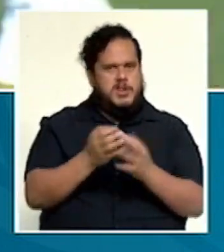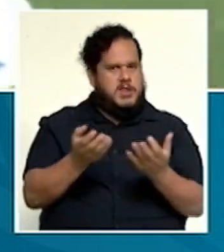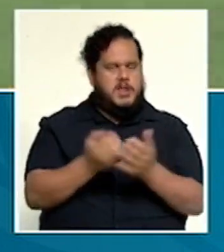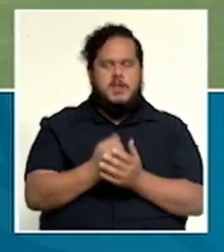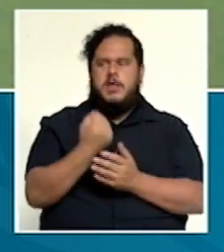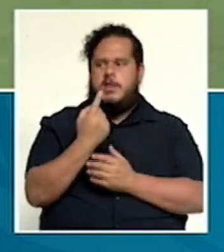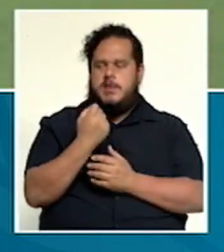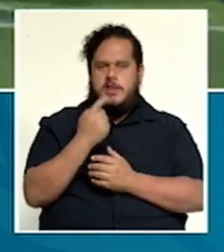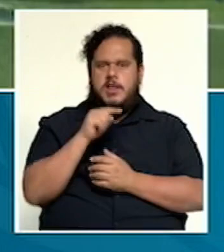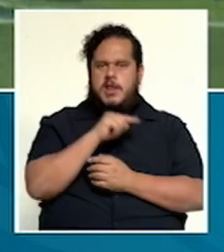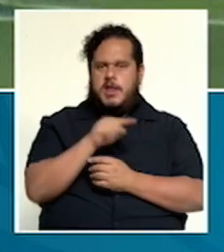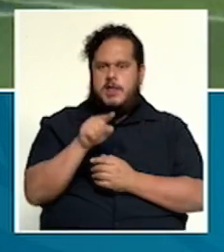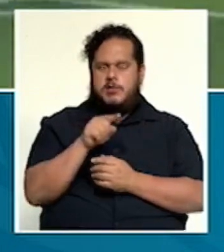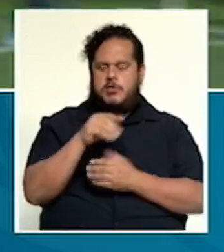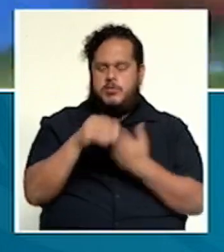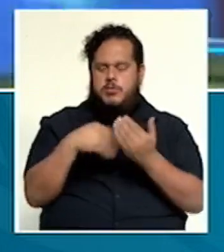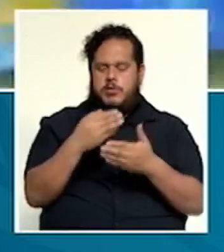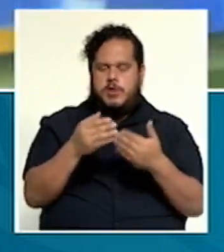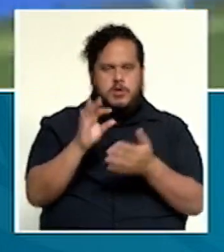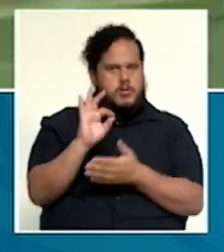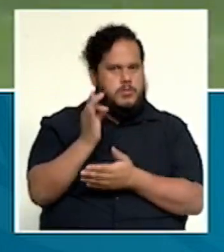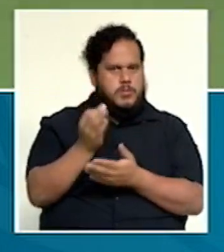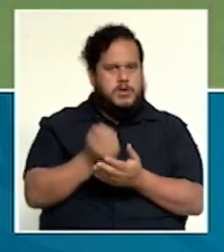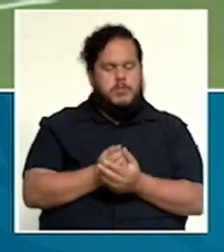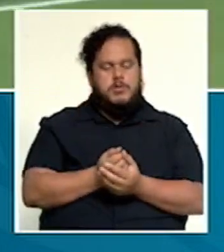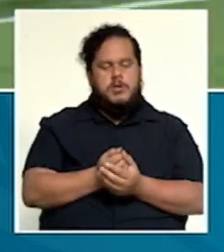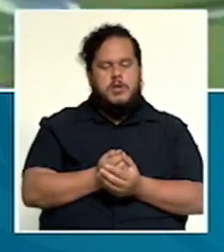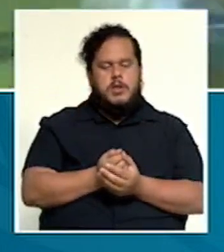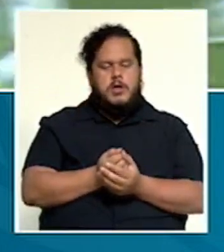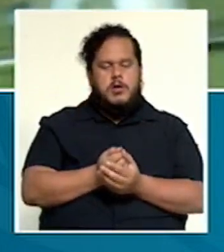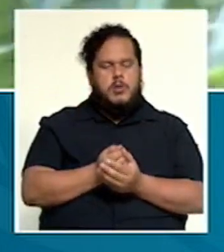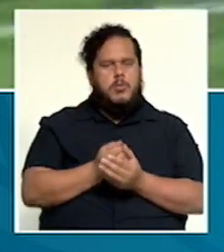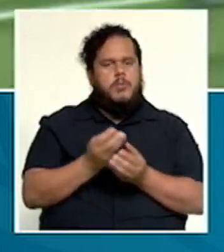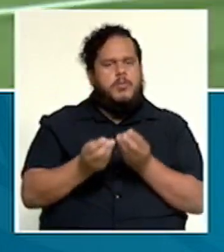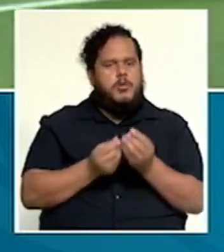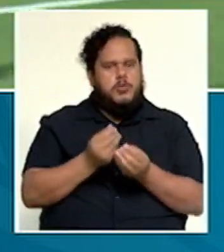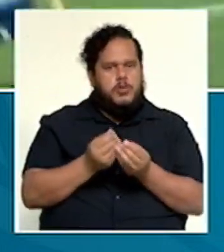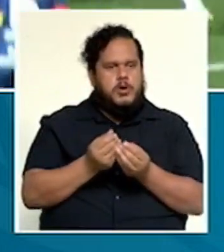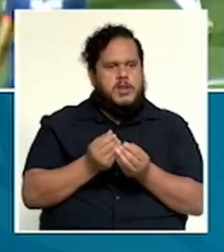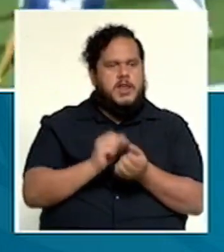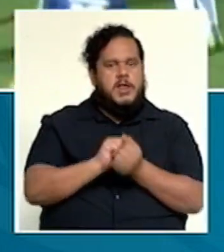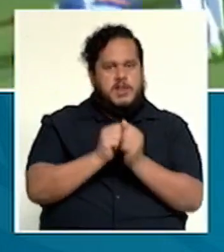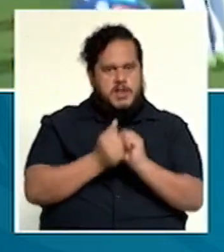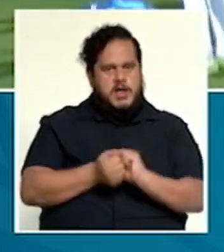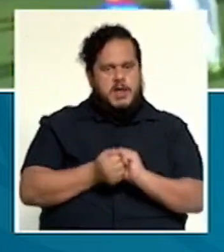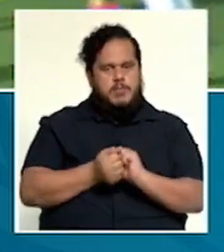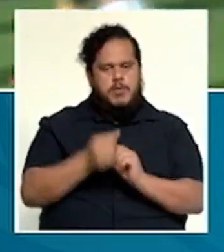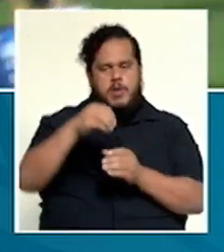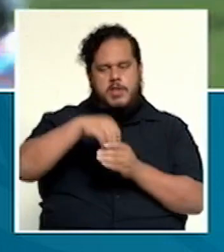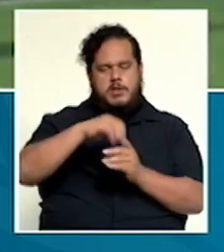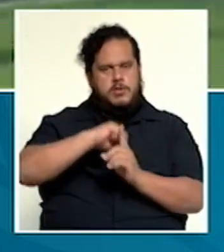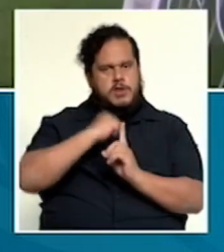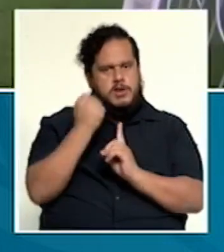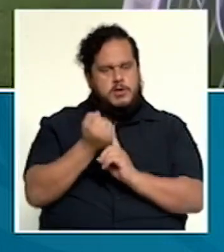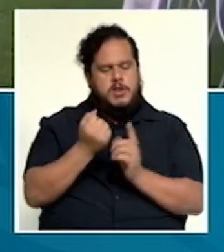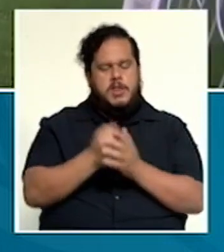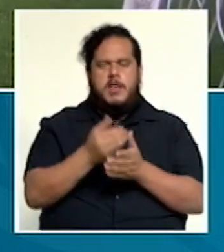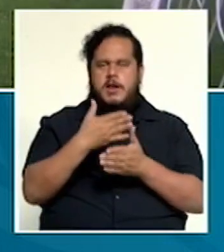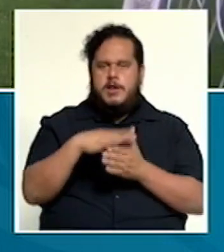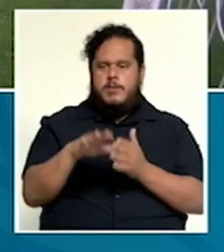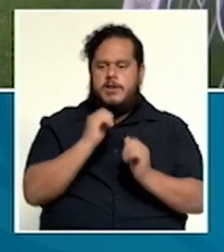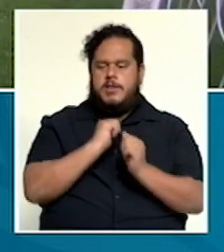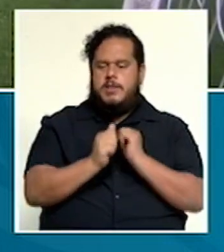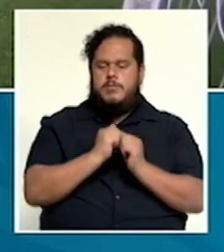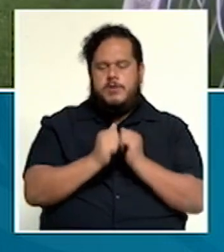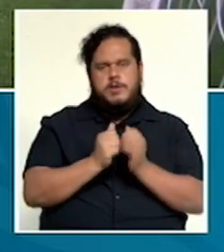esos procesos formativos como generadores de agentes de cambio en la sociedad. Y en la parte